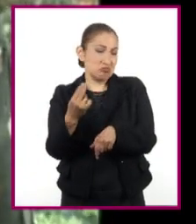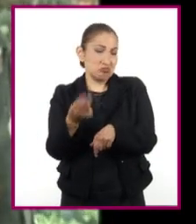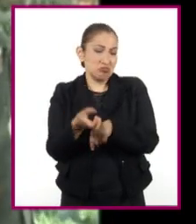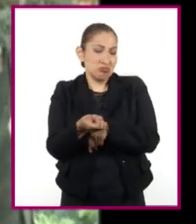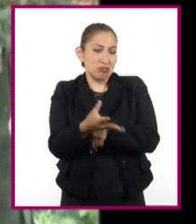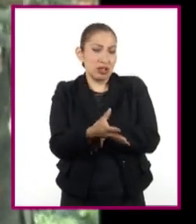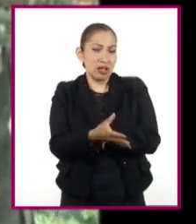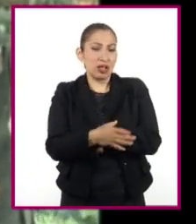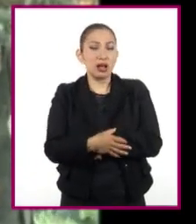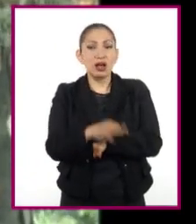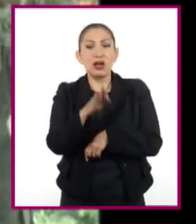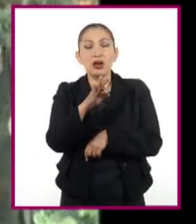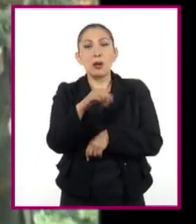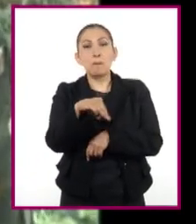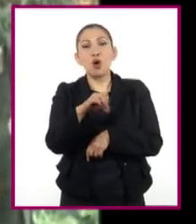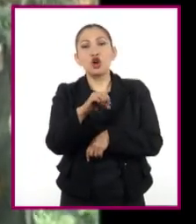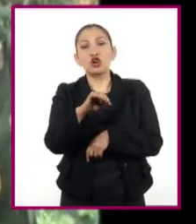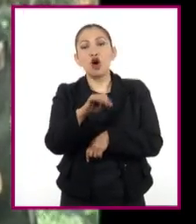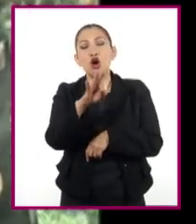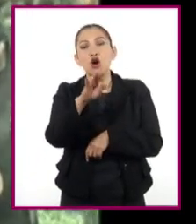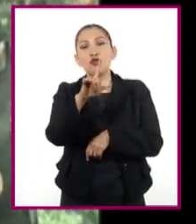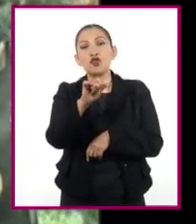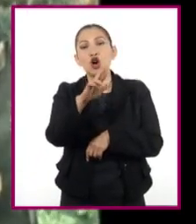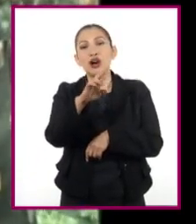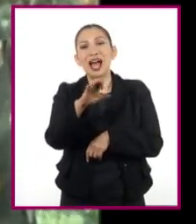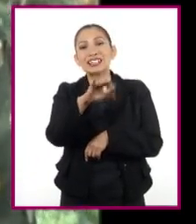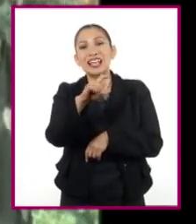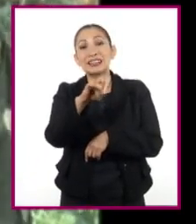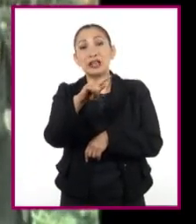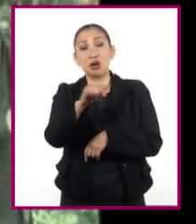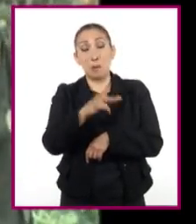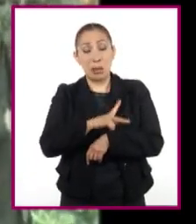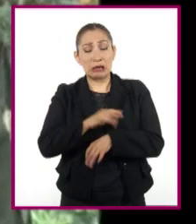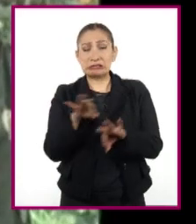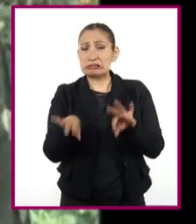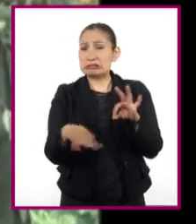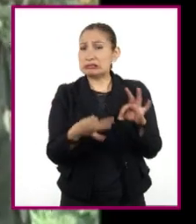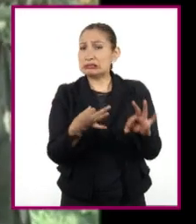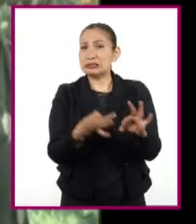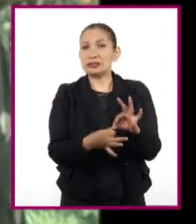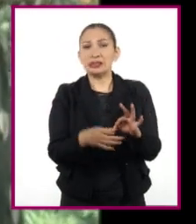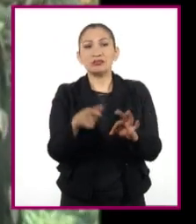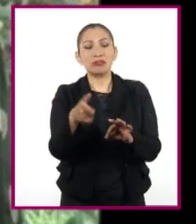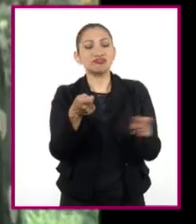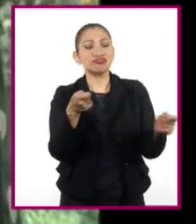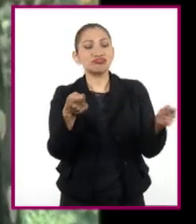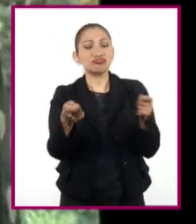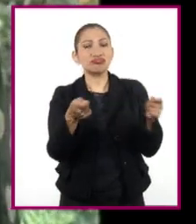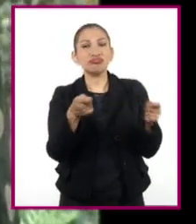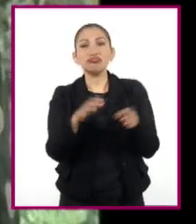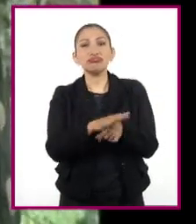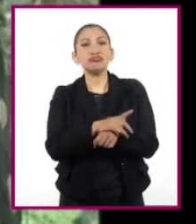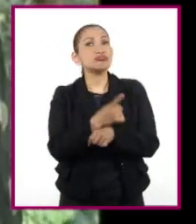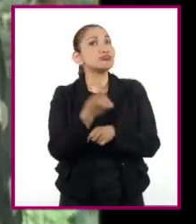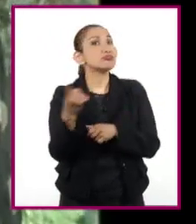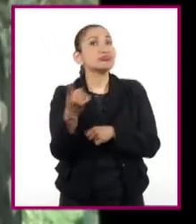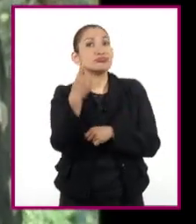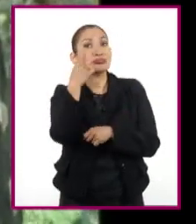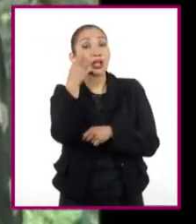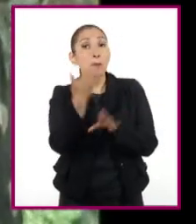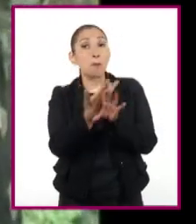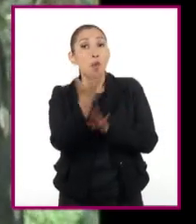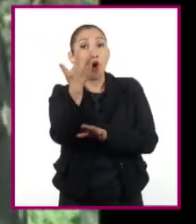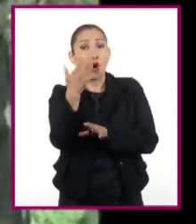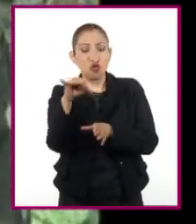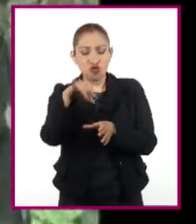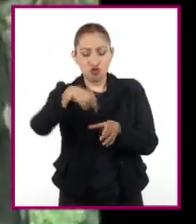técnicamente monofluoracetato de sodio. Es el veneno ideal desde el punto de vista del control, porque es